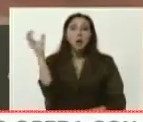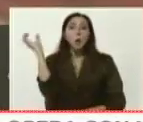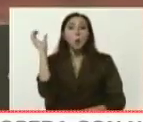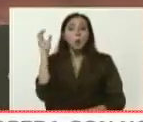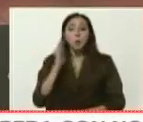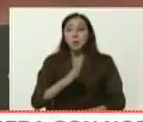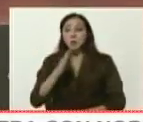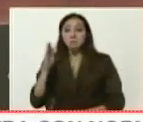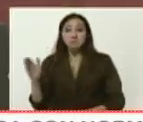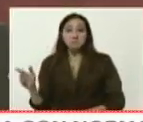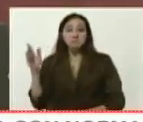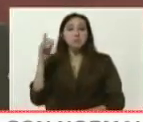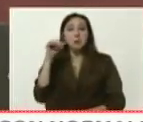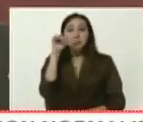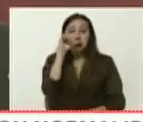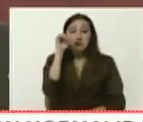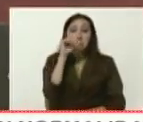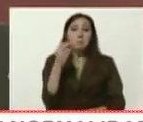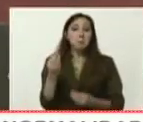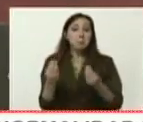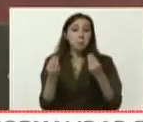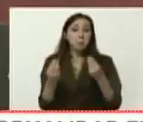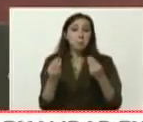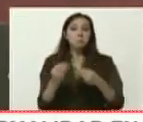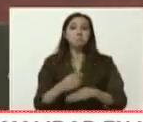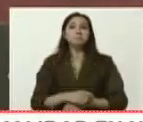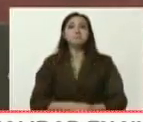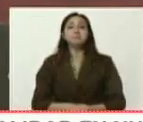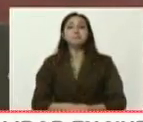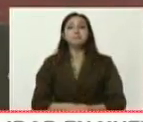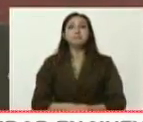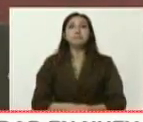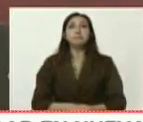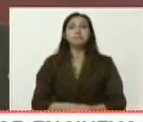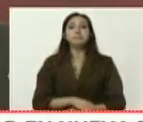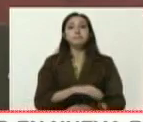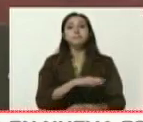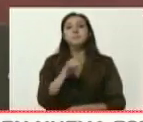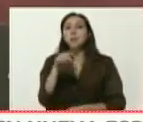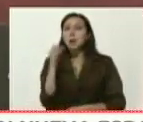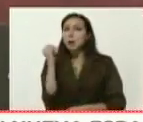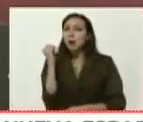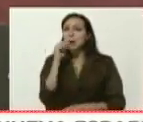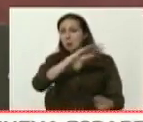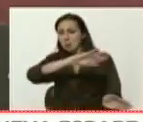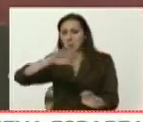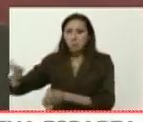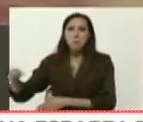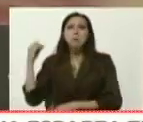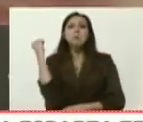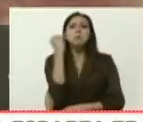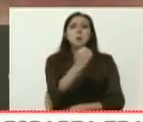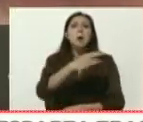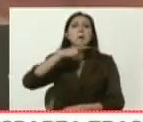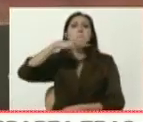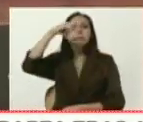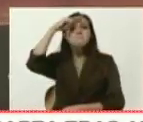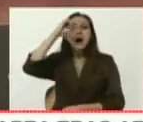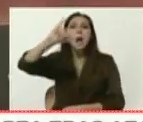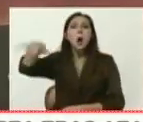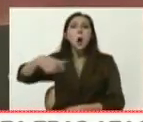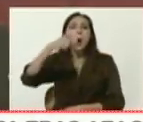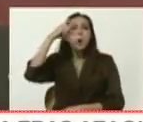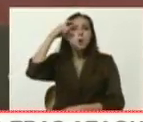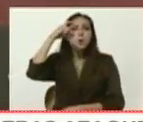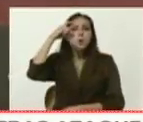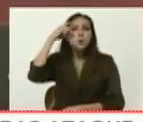A esta hora se produce información de último minuto, enmarcado en la conmemoración del vil asesinato de Jorge Rodríguez Padre, Cementerio General del Sur. Allí